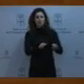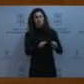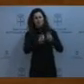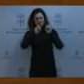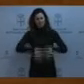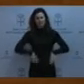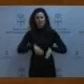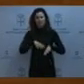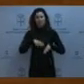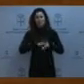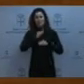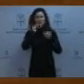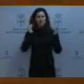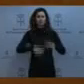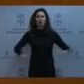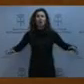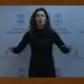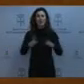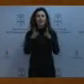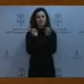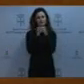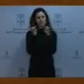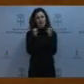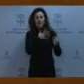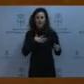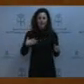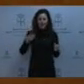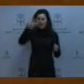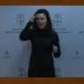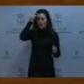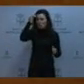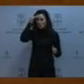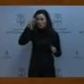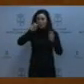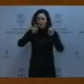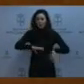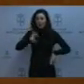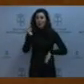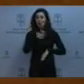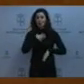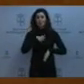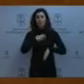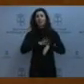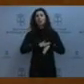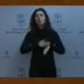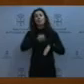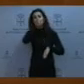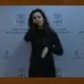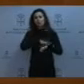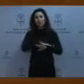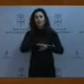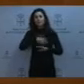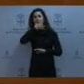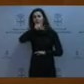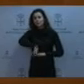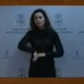renunciar a una historia colectiva ambiciosa e ilusionante. No lo pueden hacer, no lo deben hacer los apáticos, los que